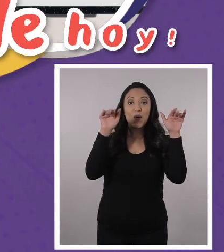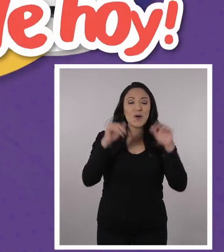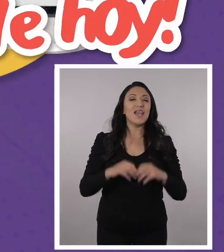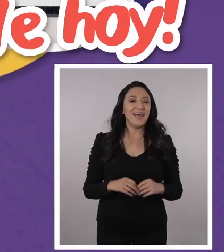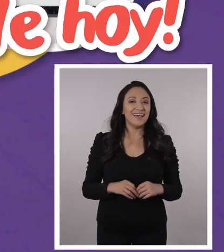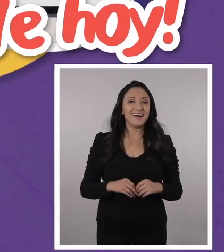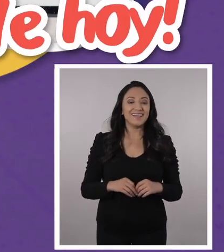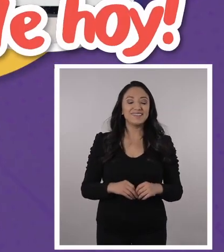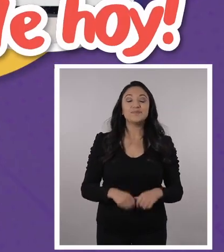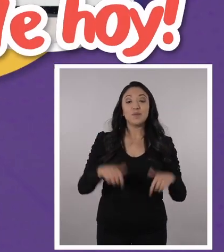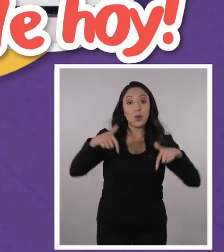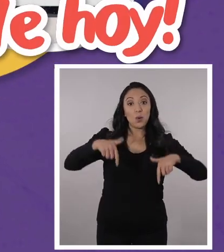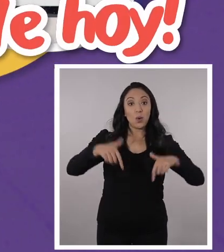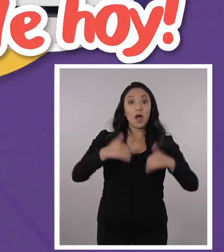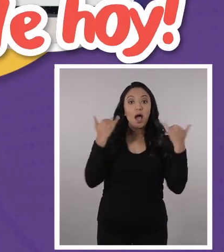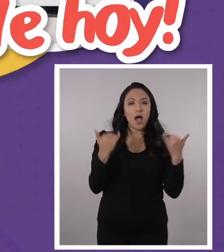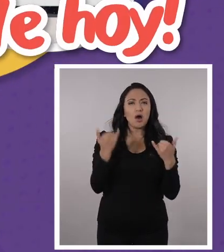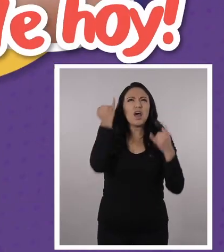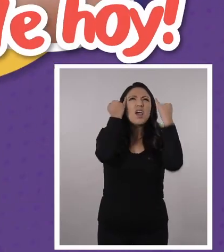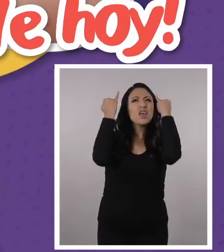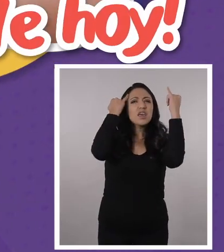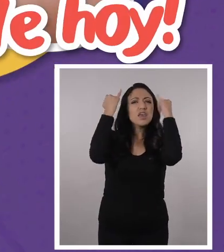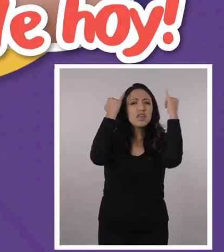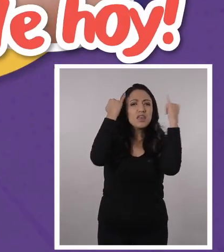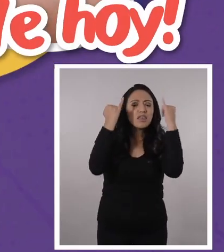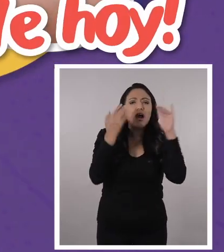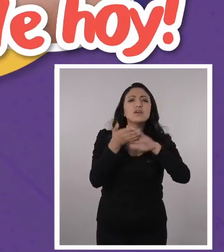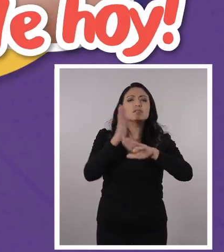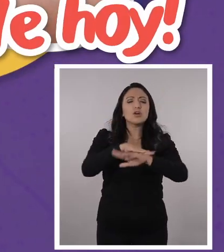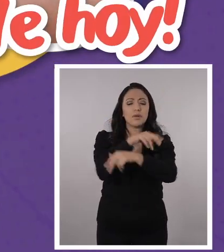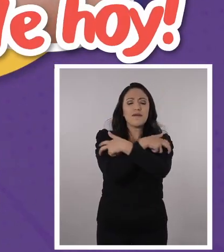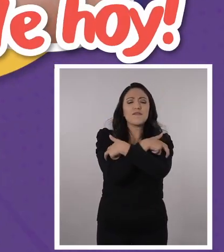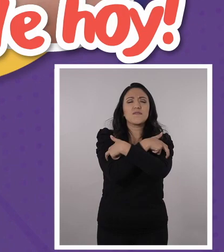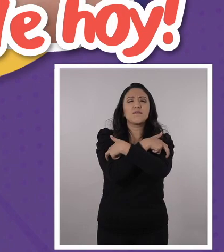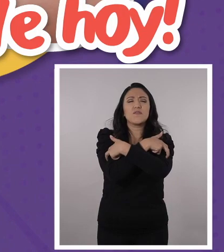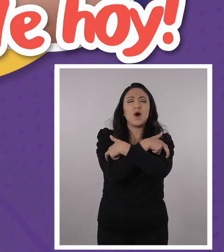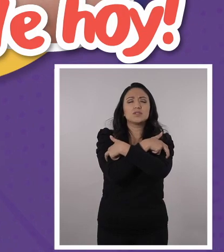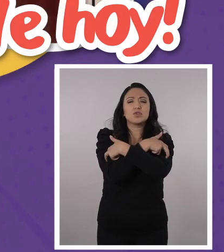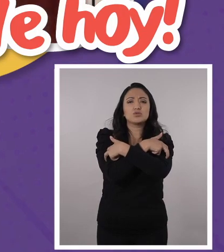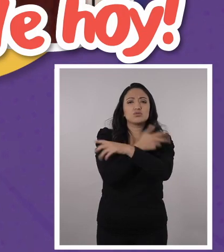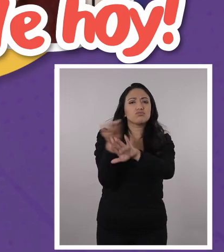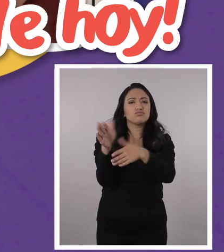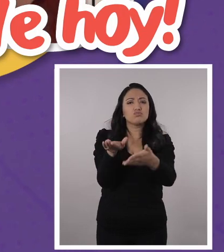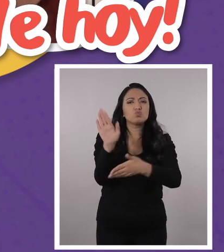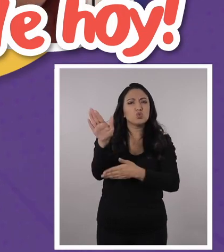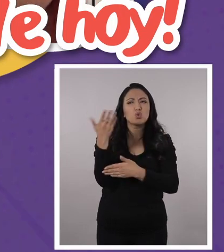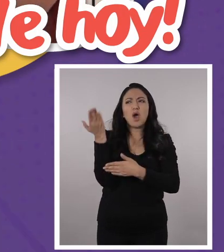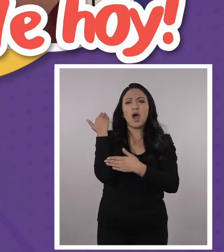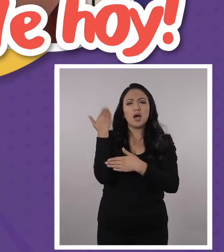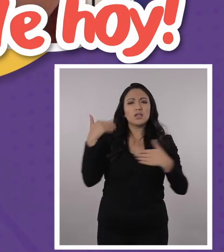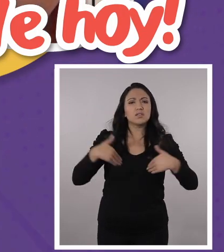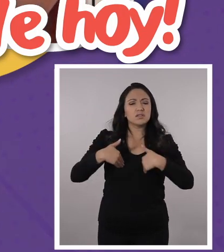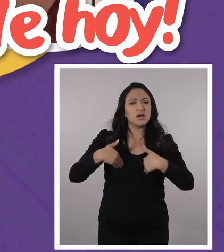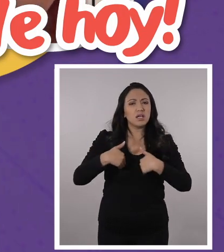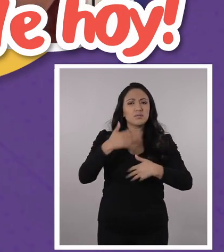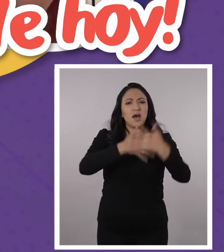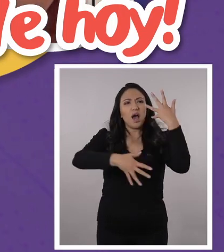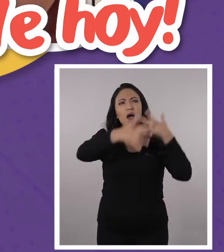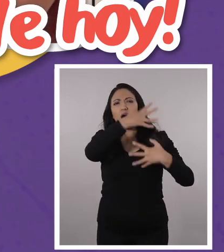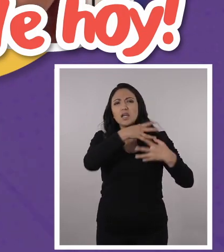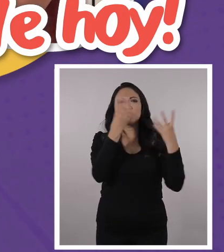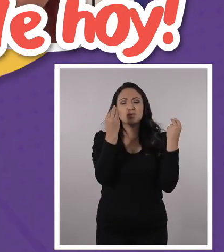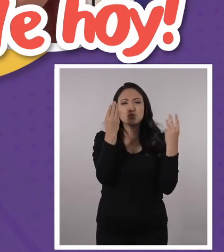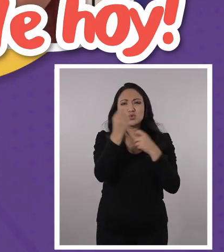Hola chicos y chicas, hoy vamos a hacer hipótesis sobre los fósiles de animales extintos. ¿Cómo creen que vivían estos animales